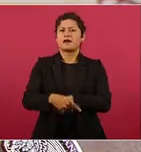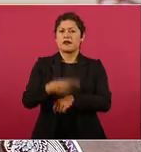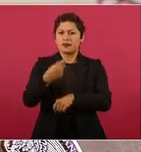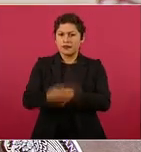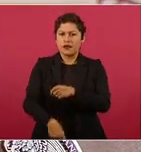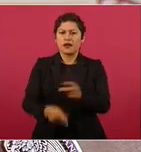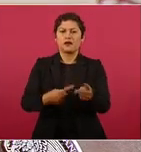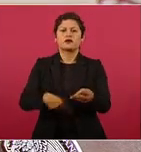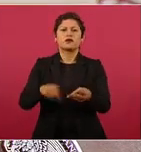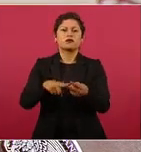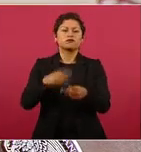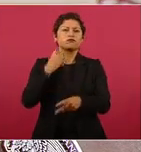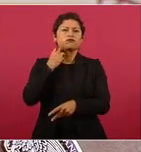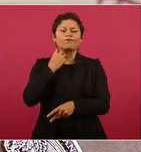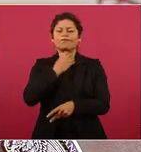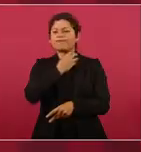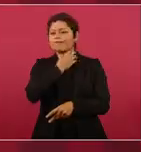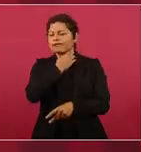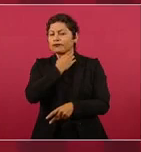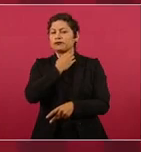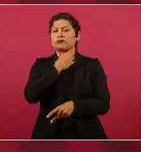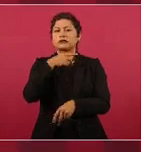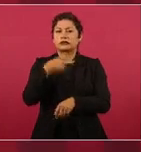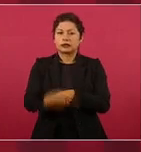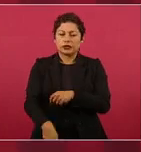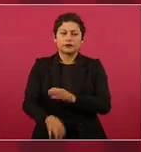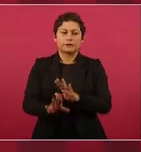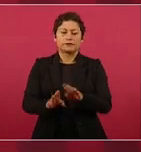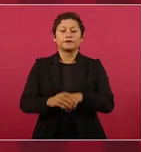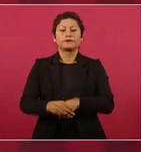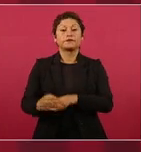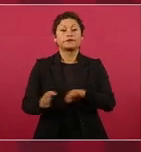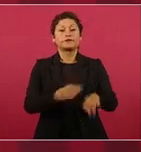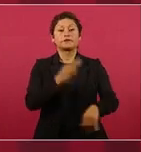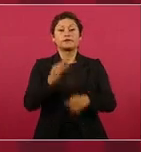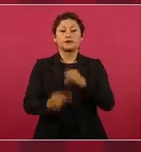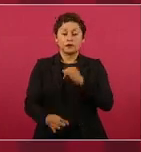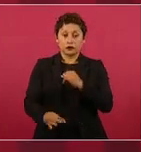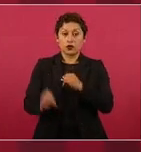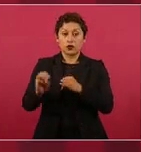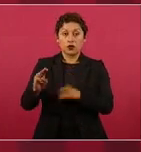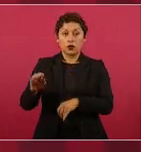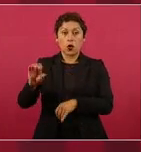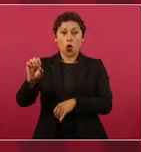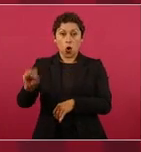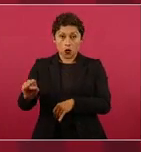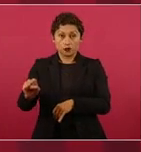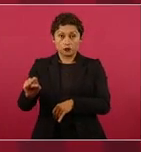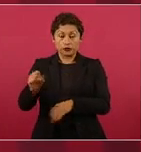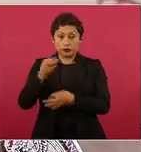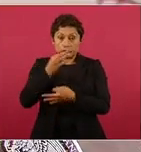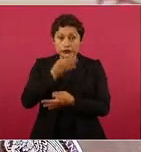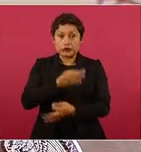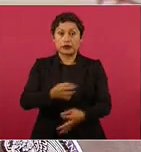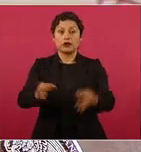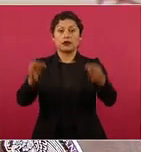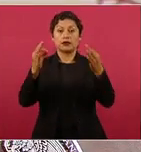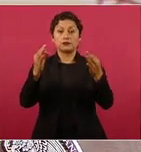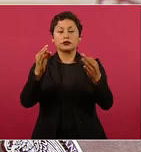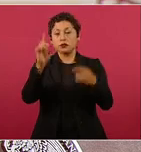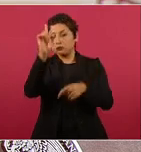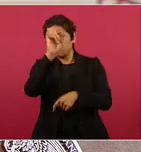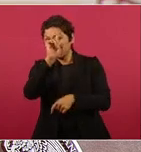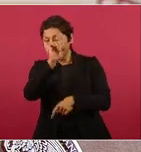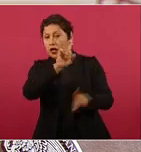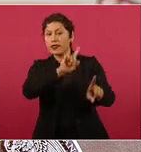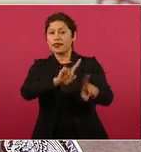etcétera. Y por último, el fin de semana la Organización Mundial de la Salud dio a conocer una serie de recomendaciones relacionadas